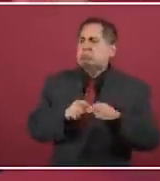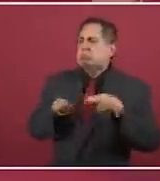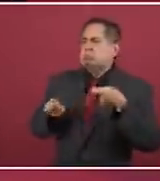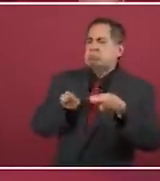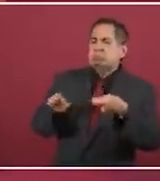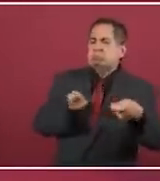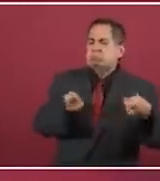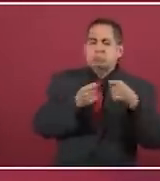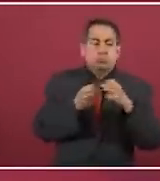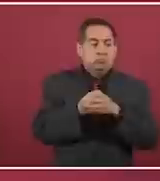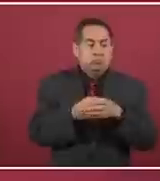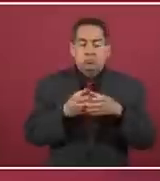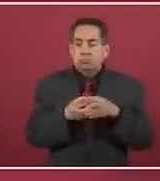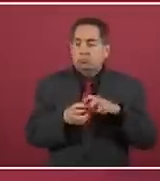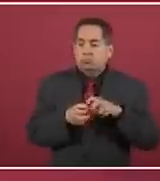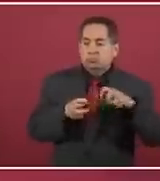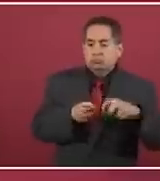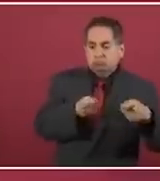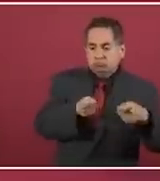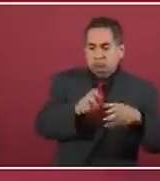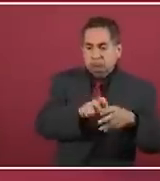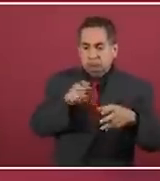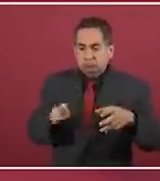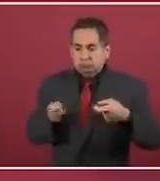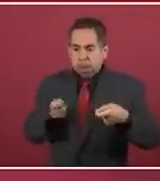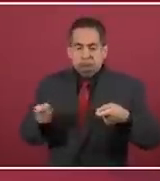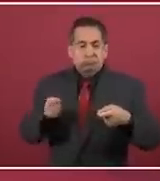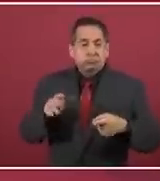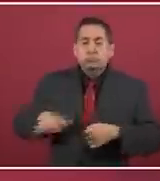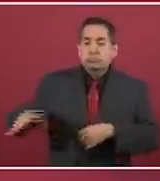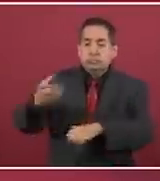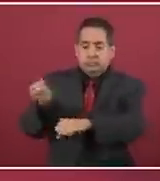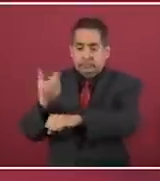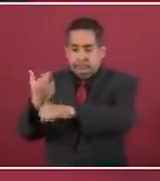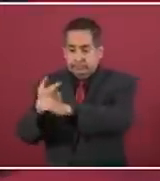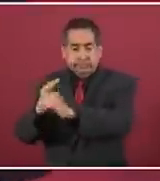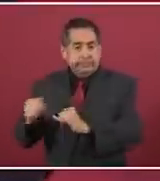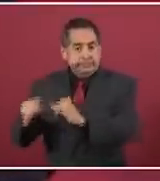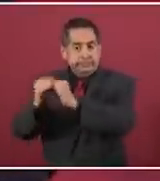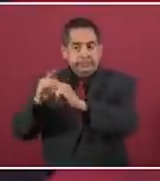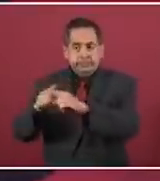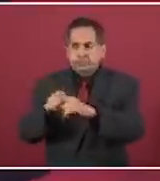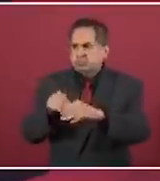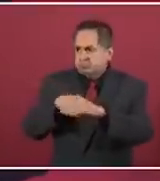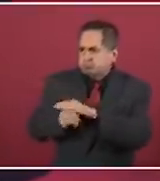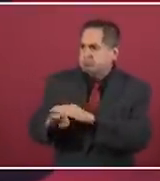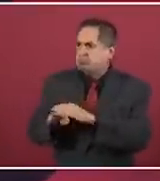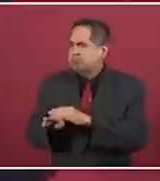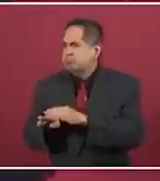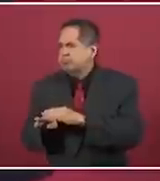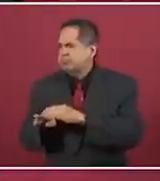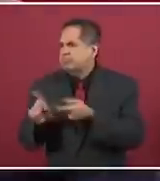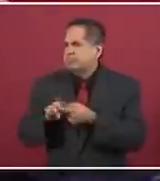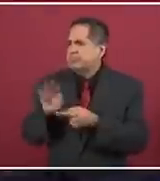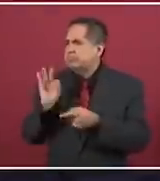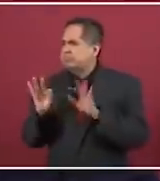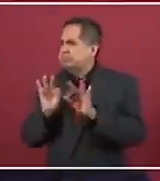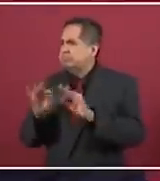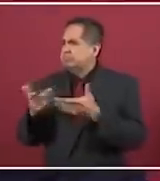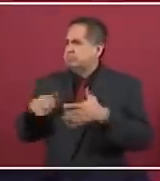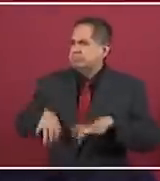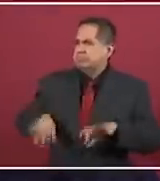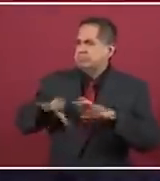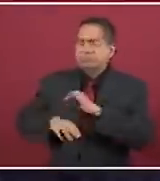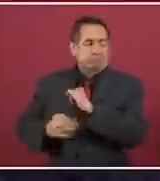que estaban en todas las secretarías metidos, haciendo negocios al amparo del poder